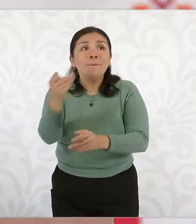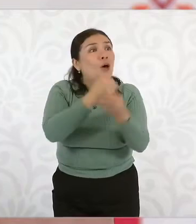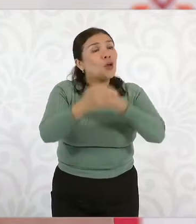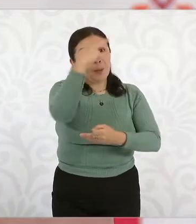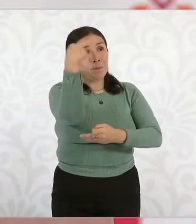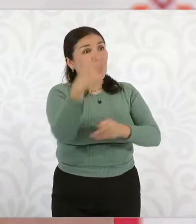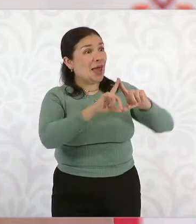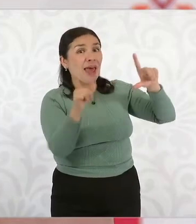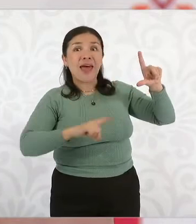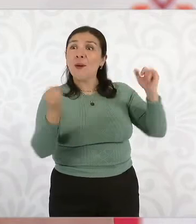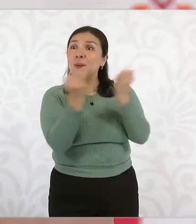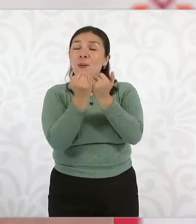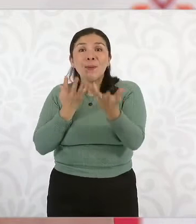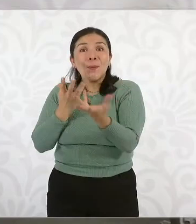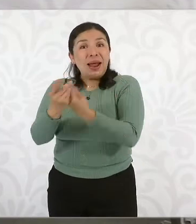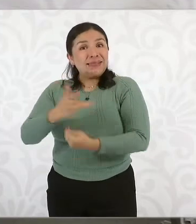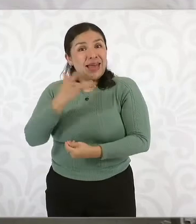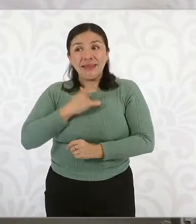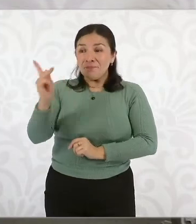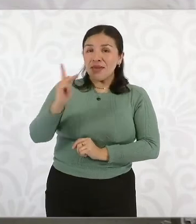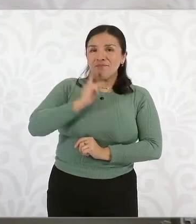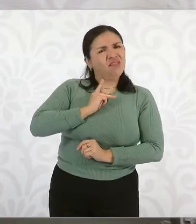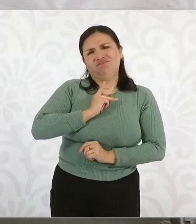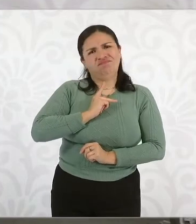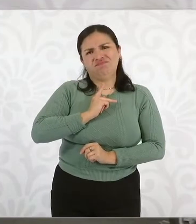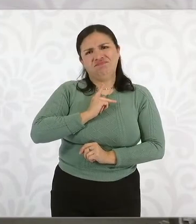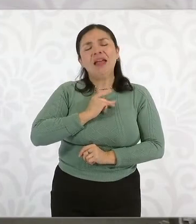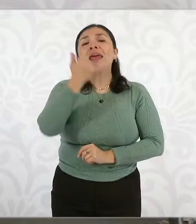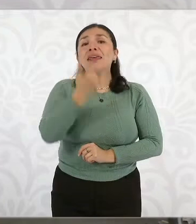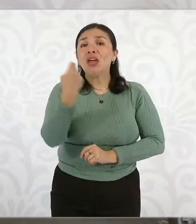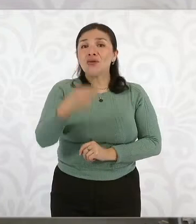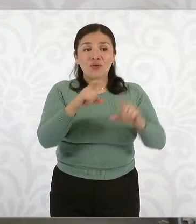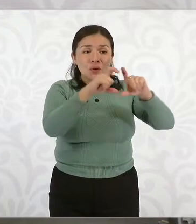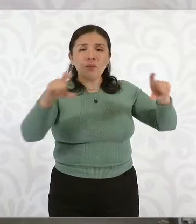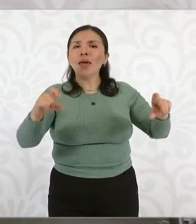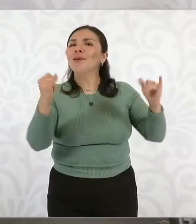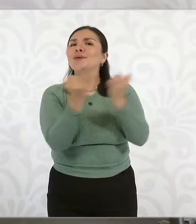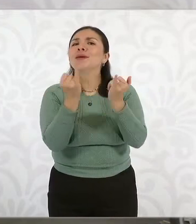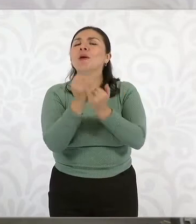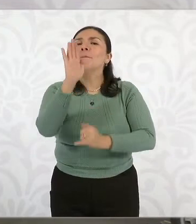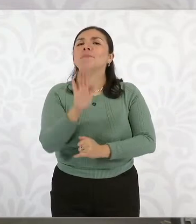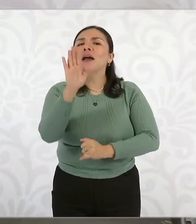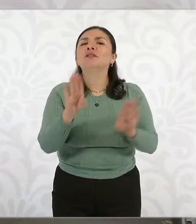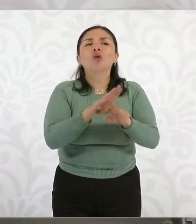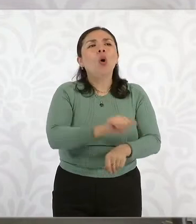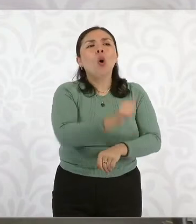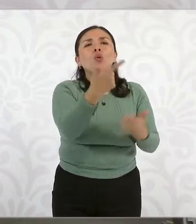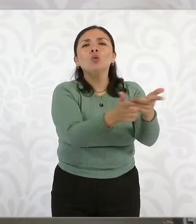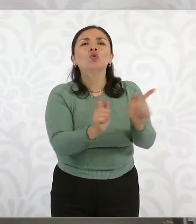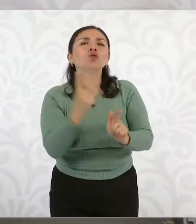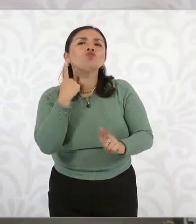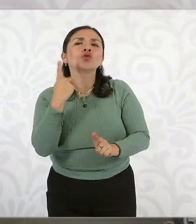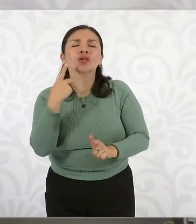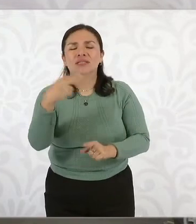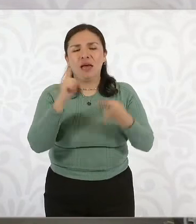conjunto, mientras que el emblema es semejante a los utilizados por los partidos políticos locales Fuerza por